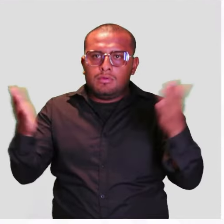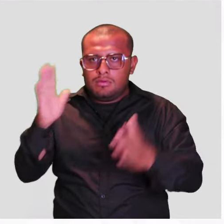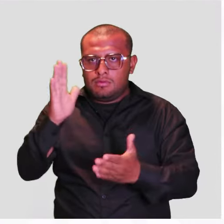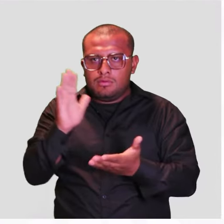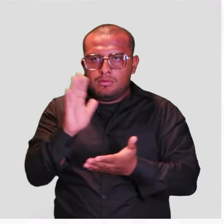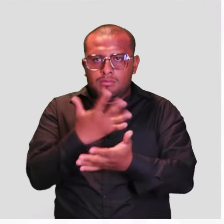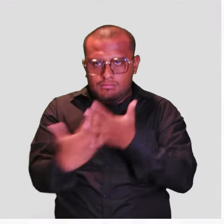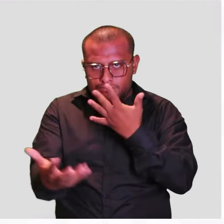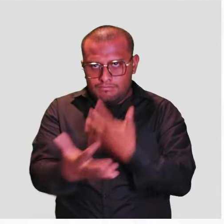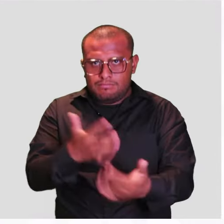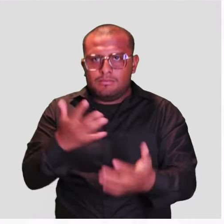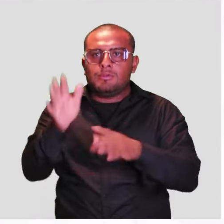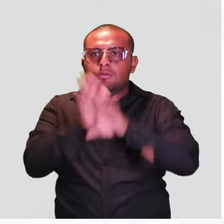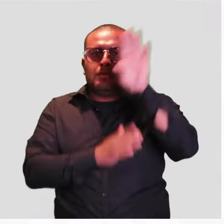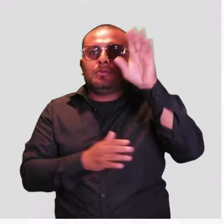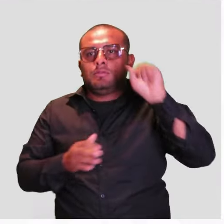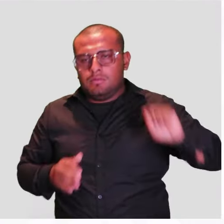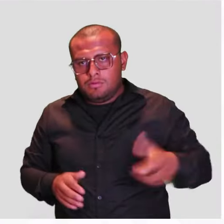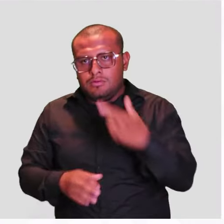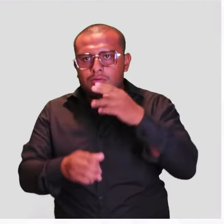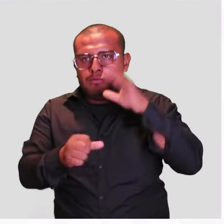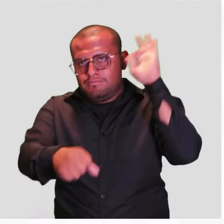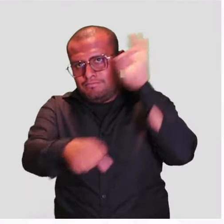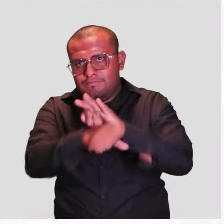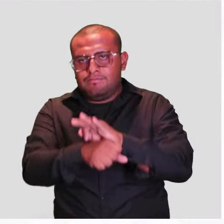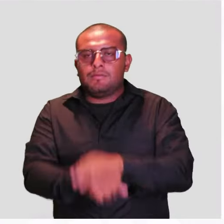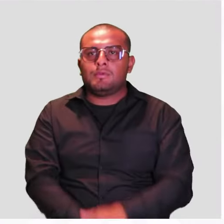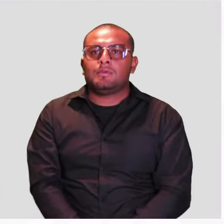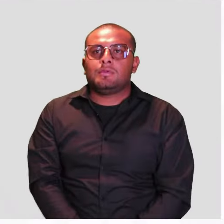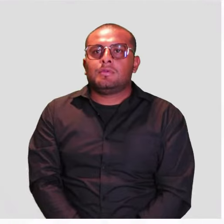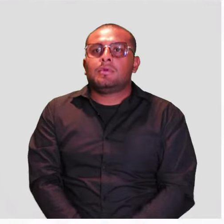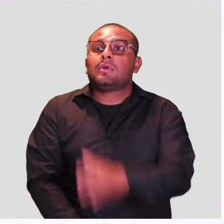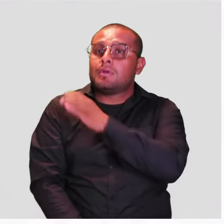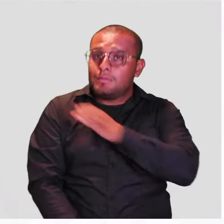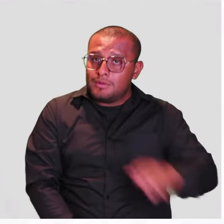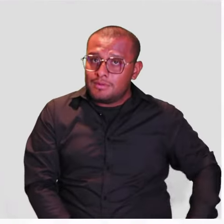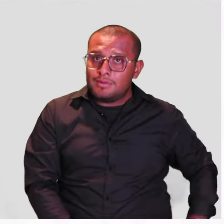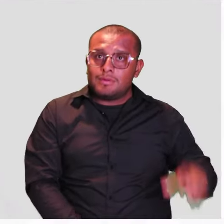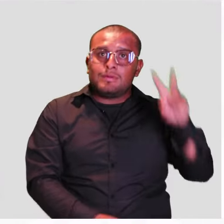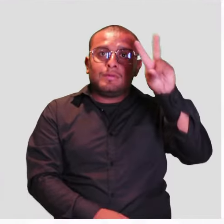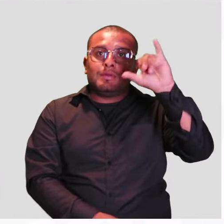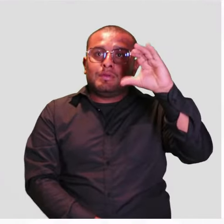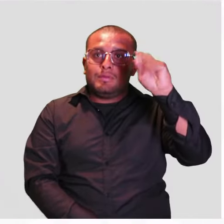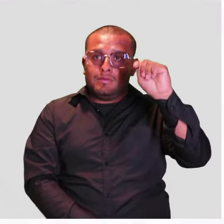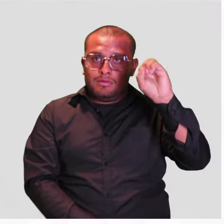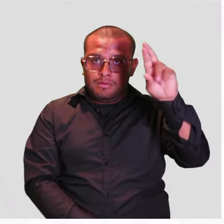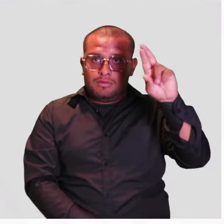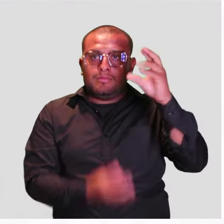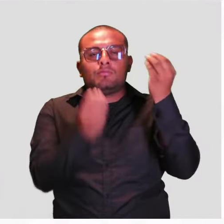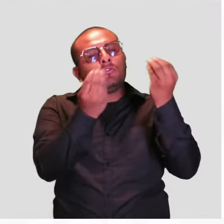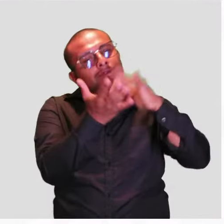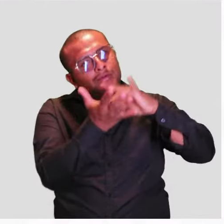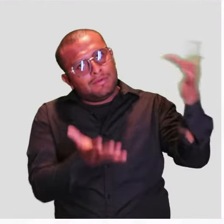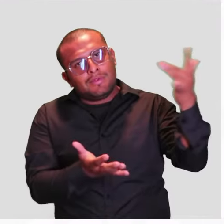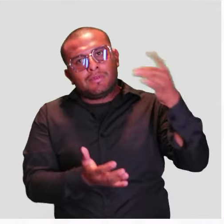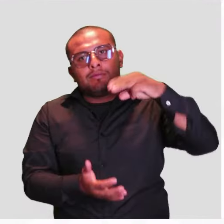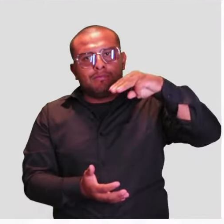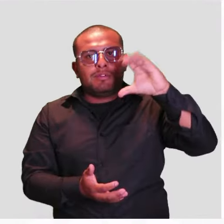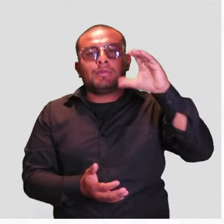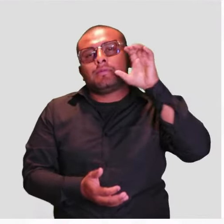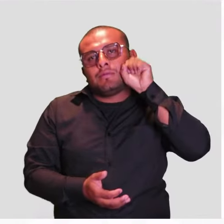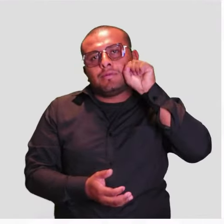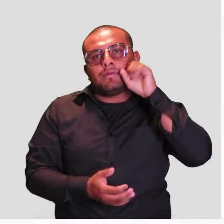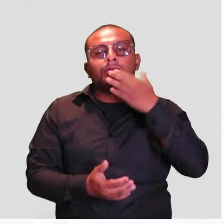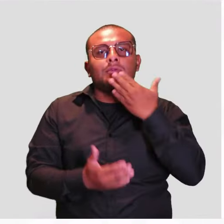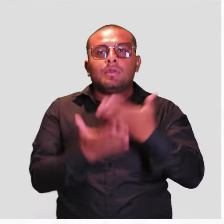Río. Muchas gracias, candidato Víctor Rocha Basurto de Movimiento Ciudadano. A continuación, cedemos